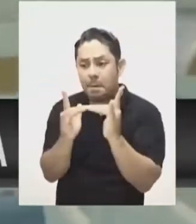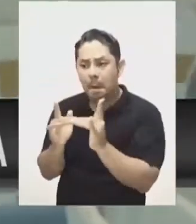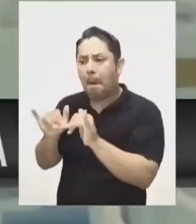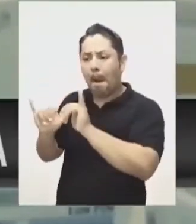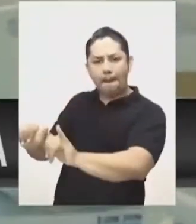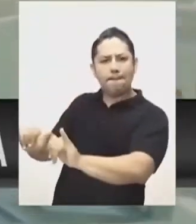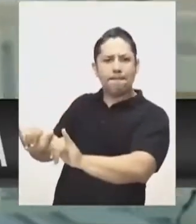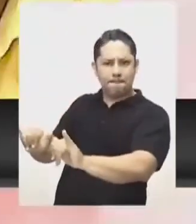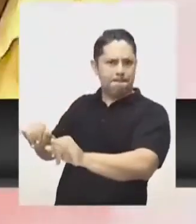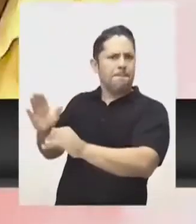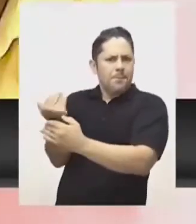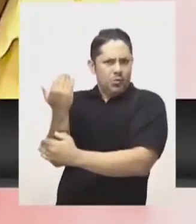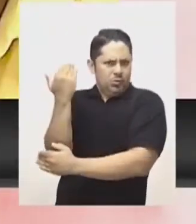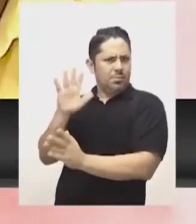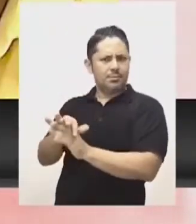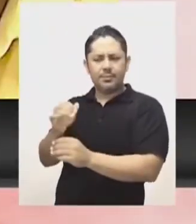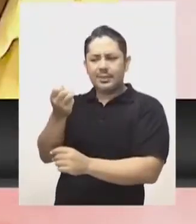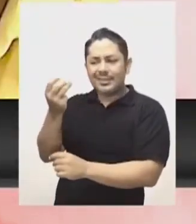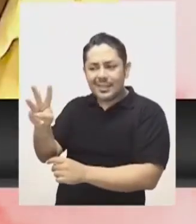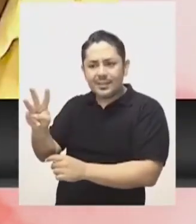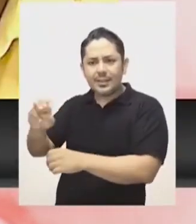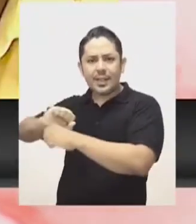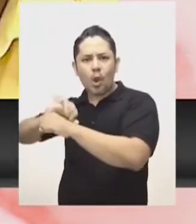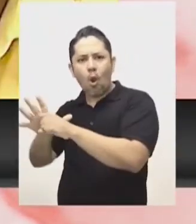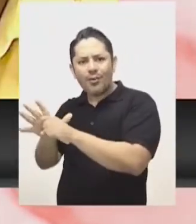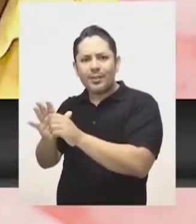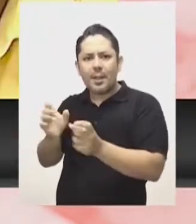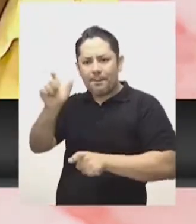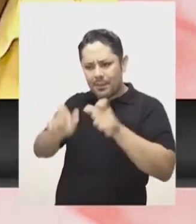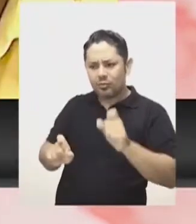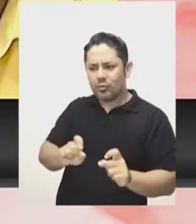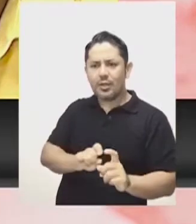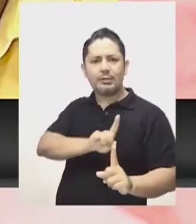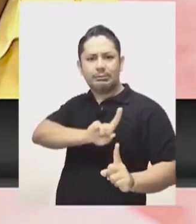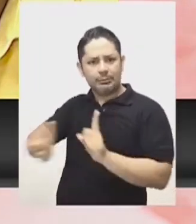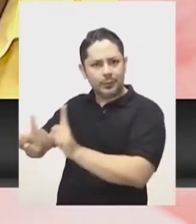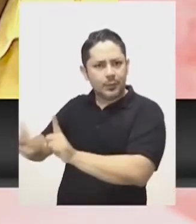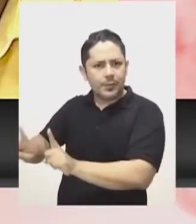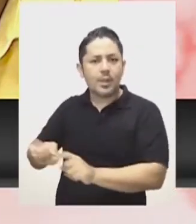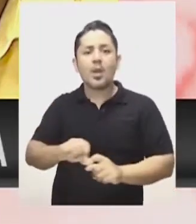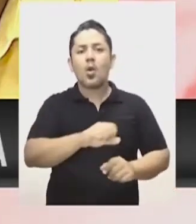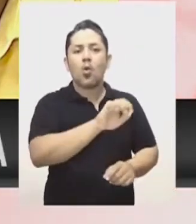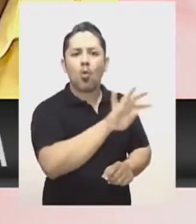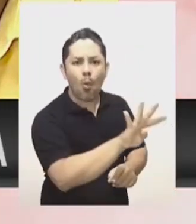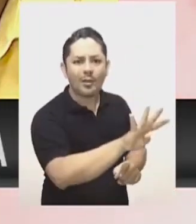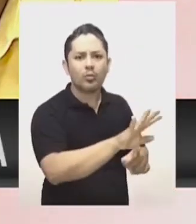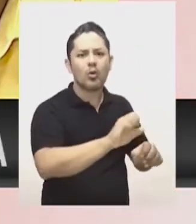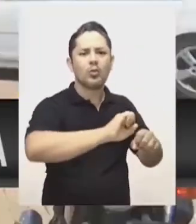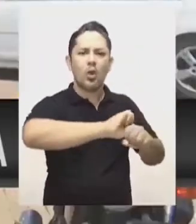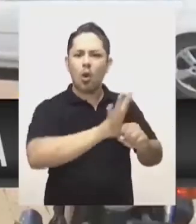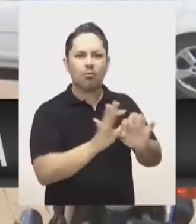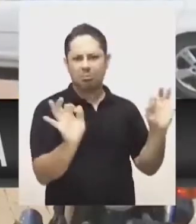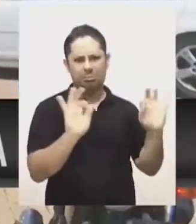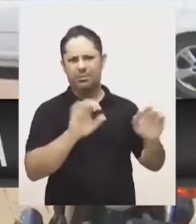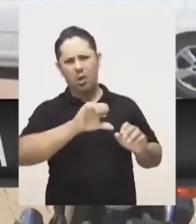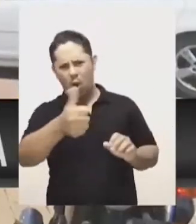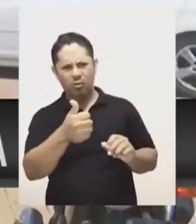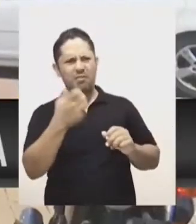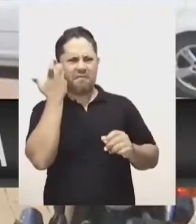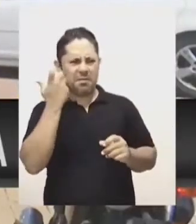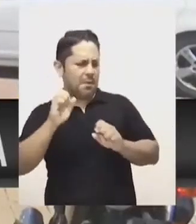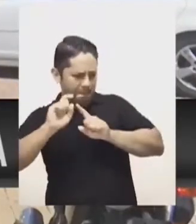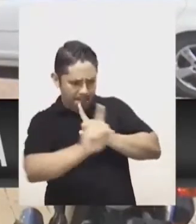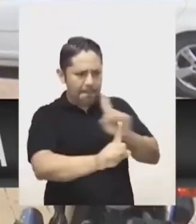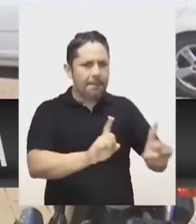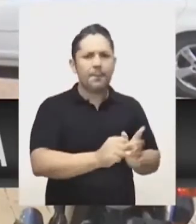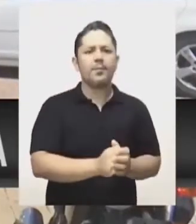camas de UCI, de las cuales 13 son para pacientes COVID y 4 son para pacientes no COVID. Frente a la nueva entidad social